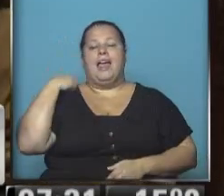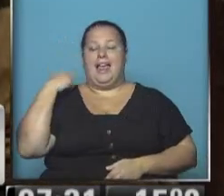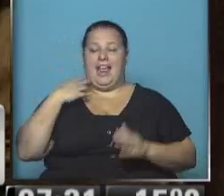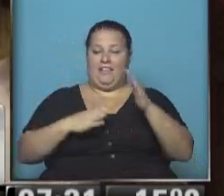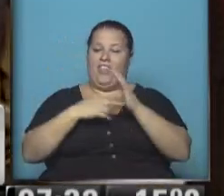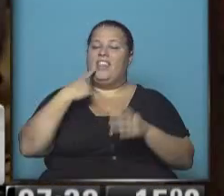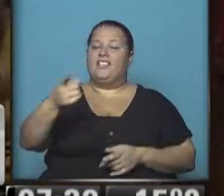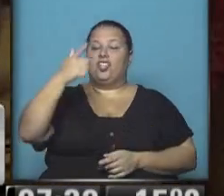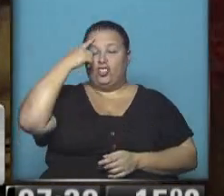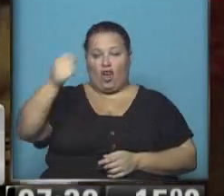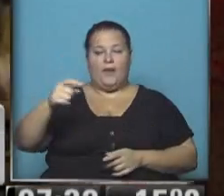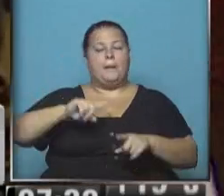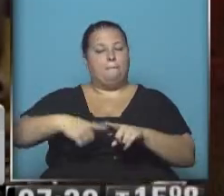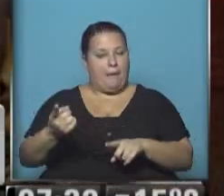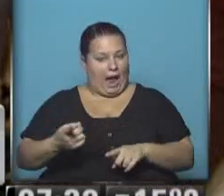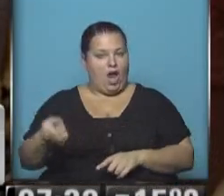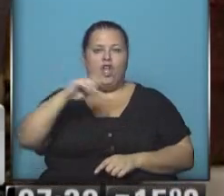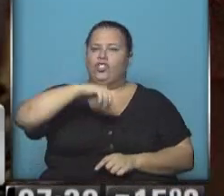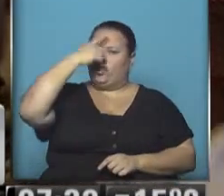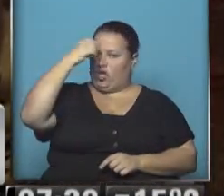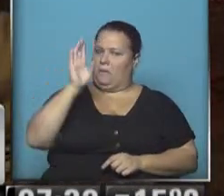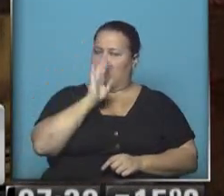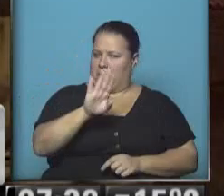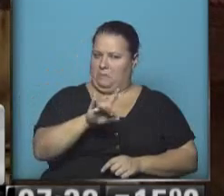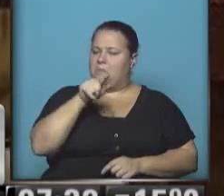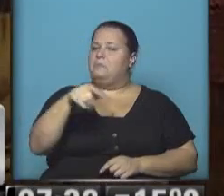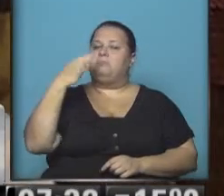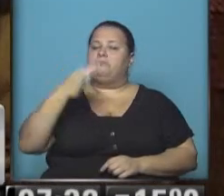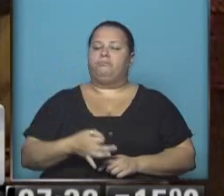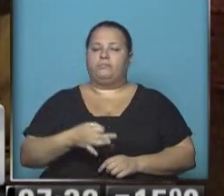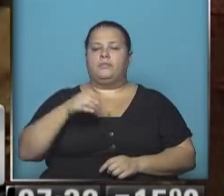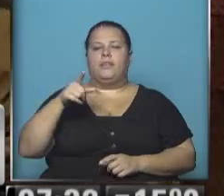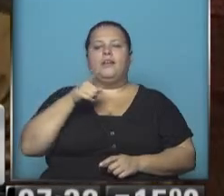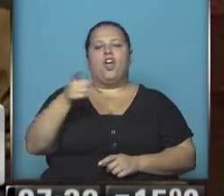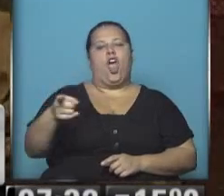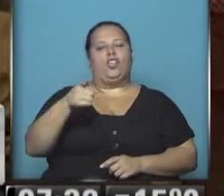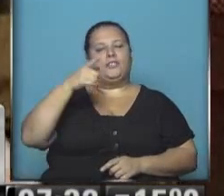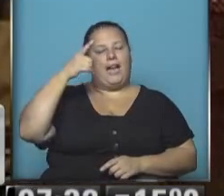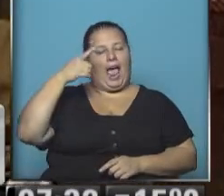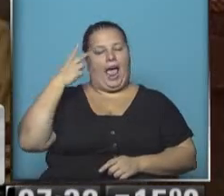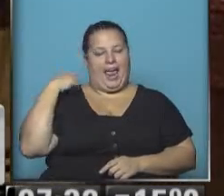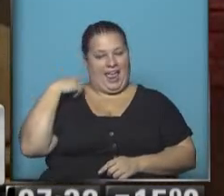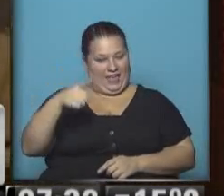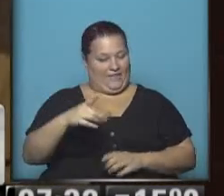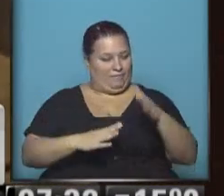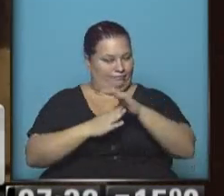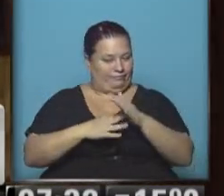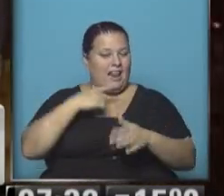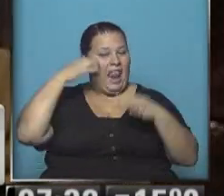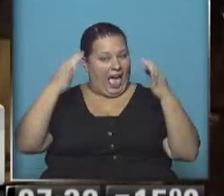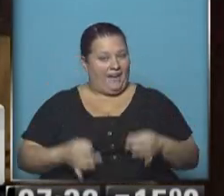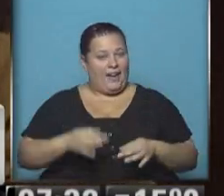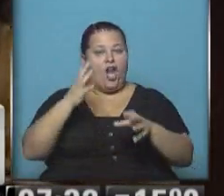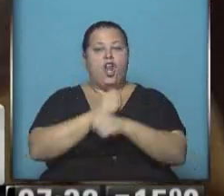que dice que los choferes están de paro los chóferes dicen que se trata de un lockout patronal lo real lo concreto es que la